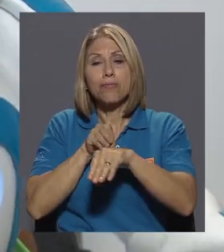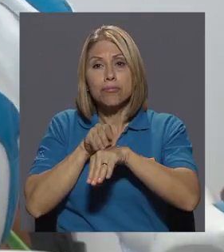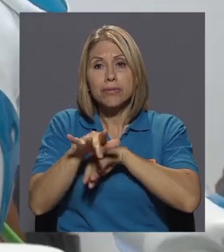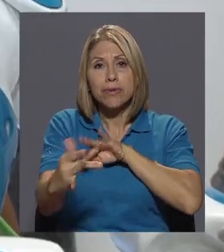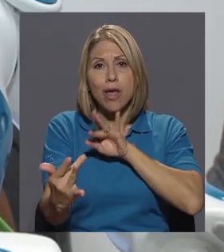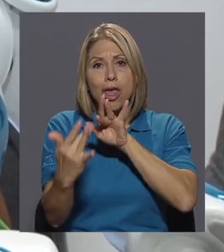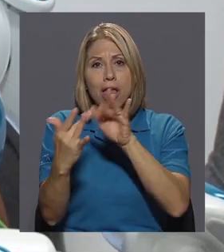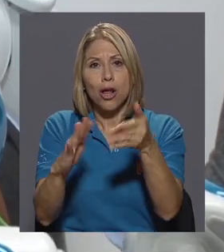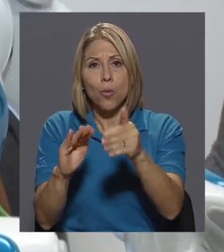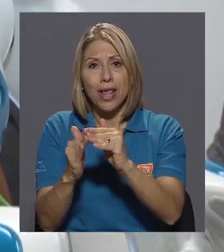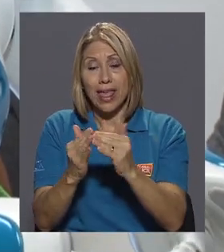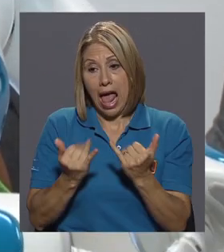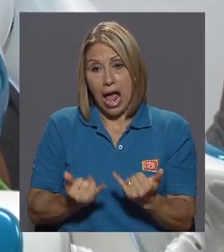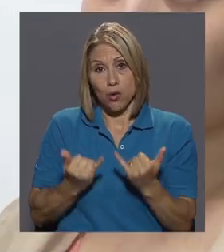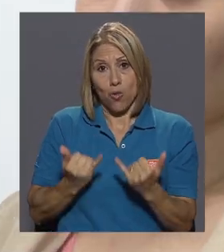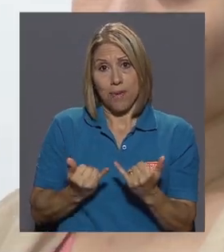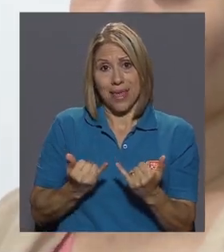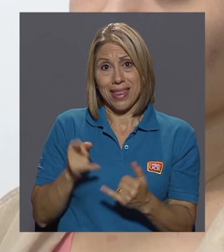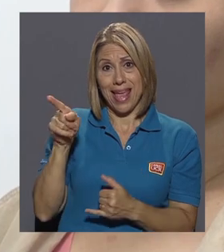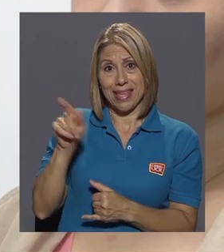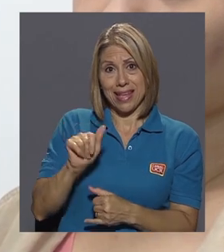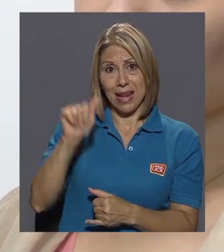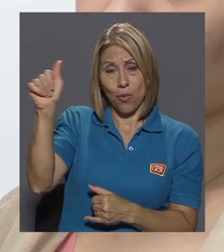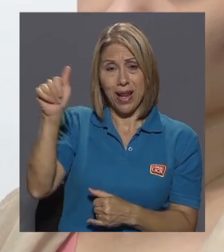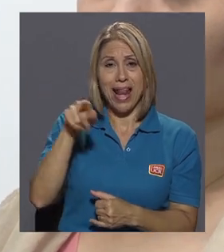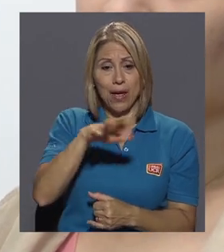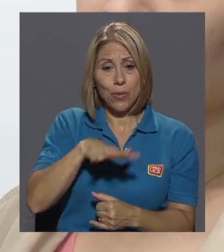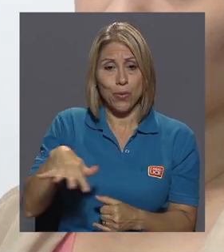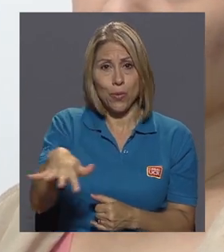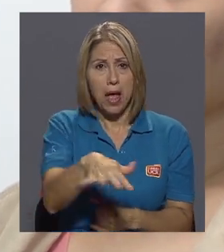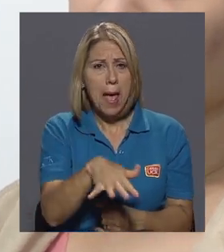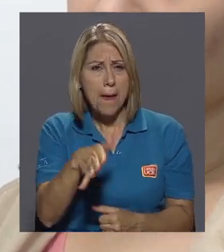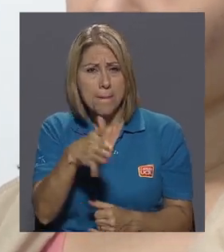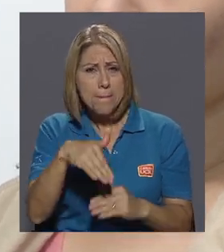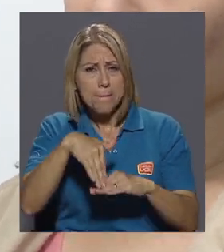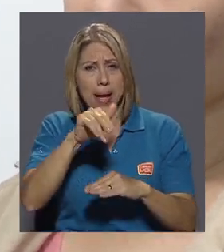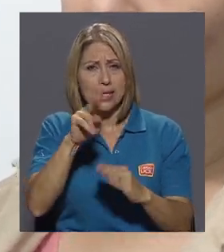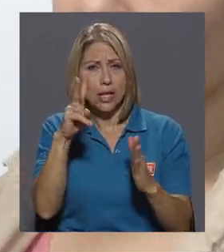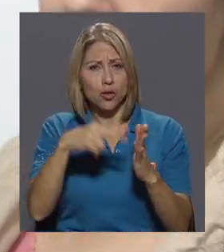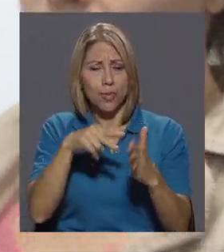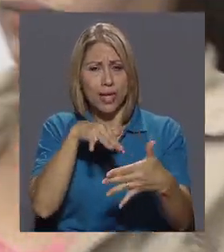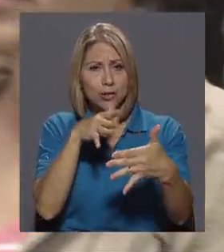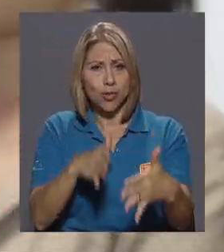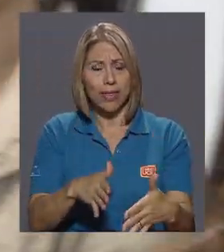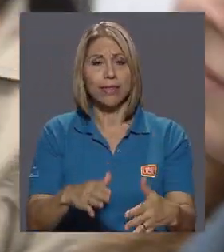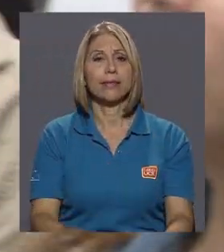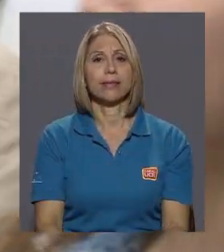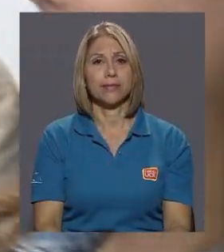Actualmente, la sede interuniversitaria tiene una población de más de 2.000 estudiantes.